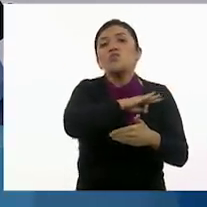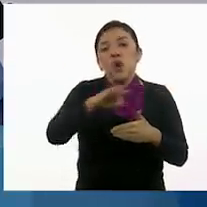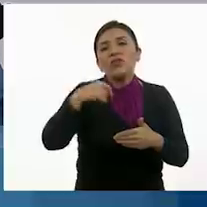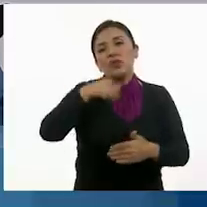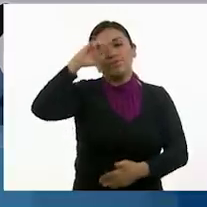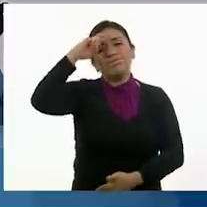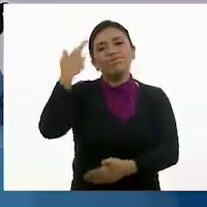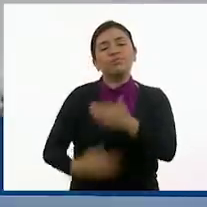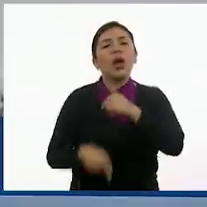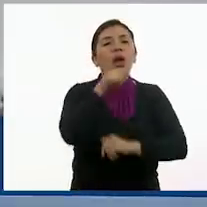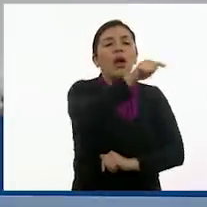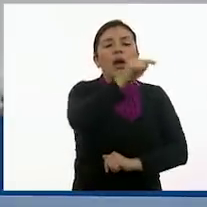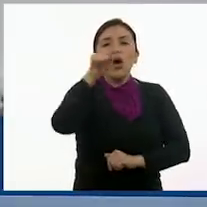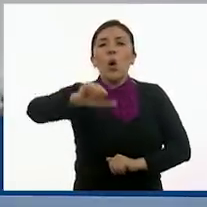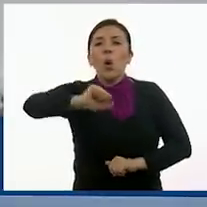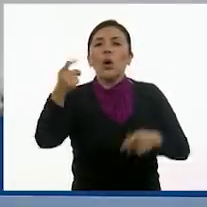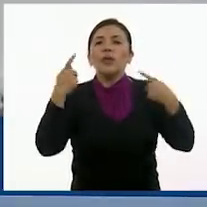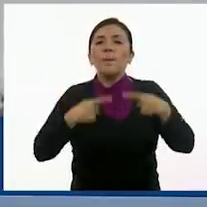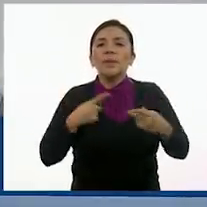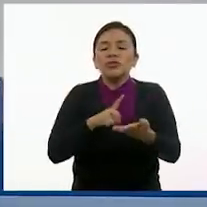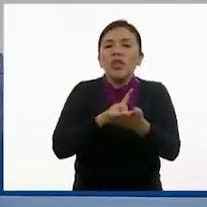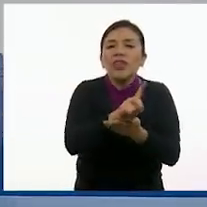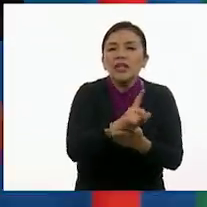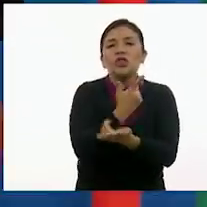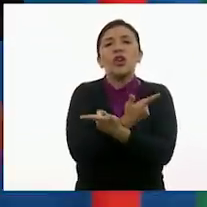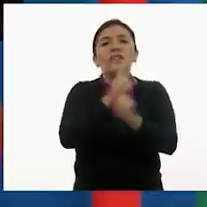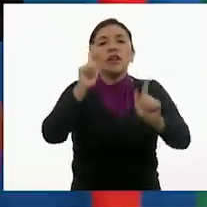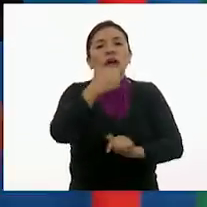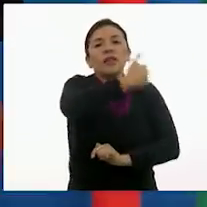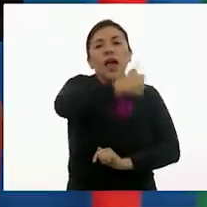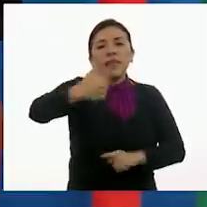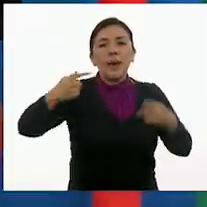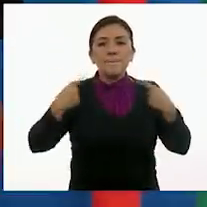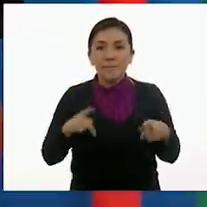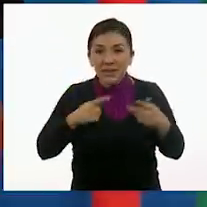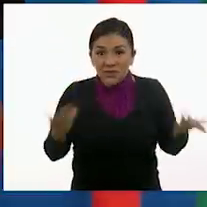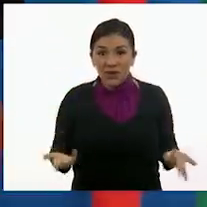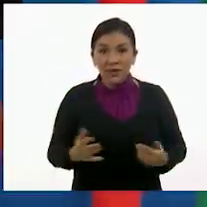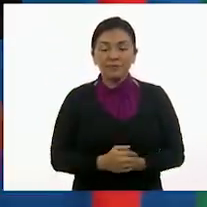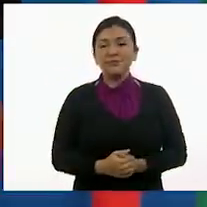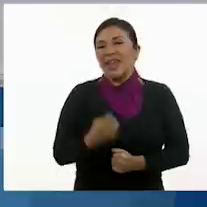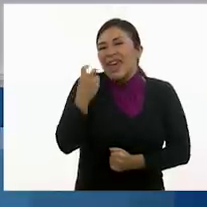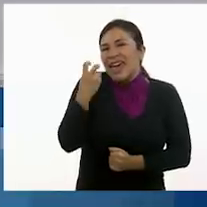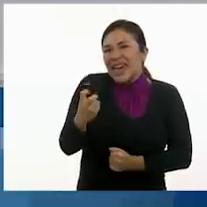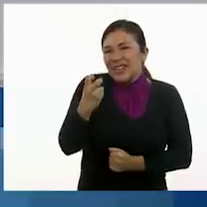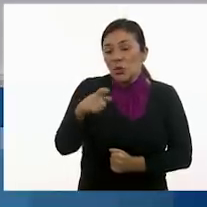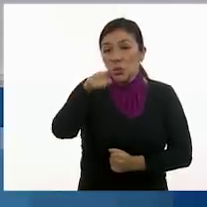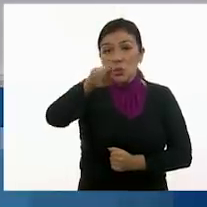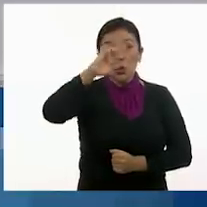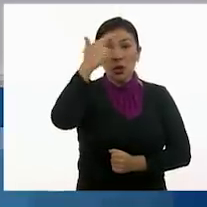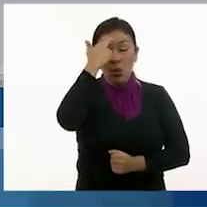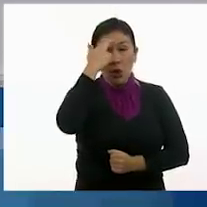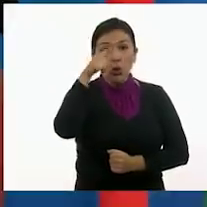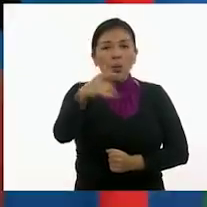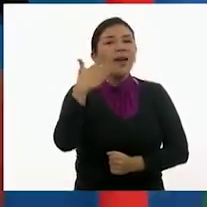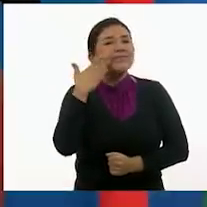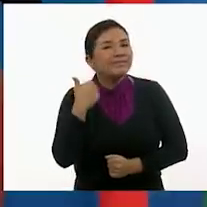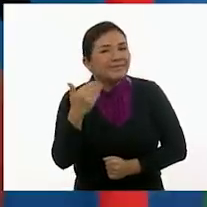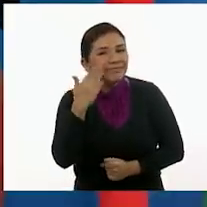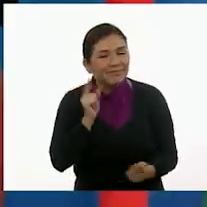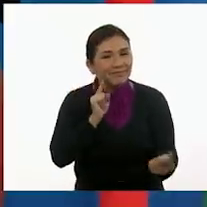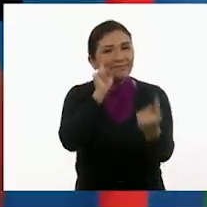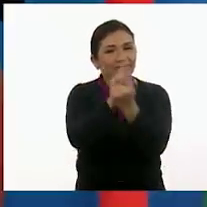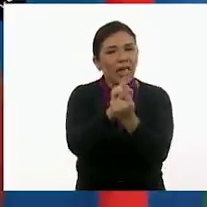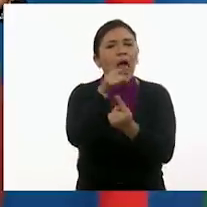estar invadiendo los derechos y la dignidad de otras personas también. Exacto. Y recuerden que ser empáticos nos